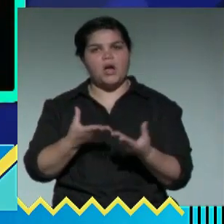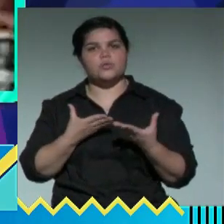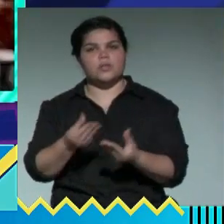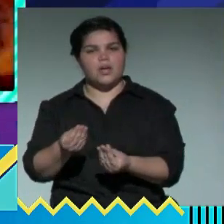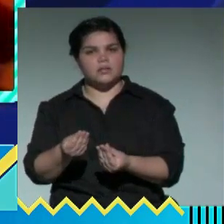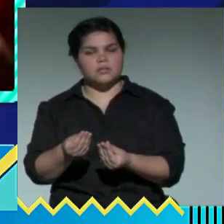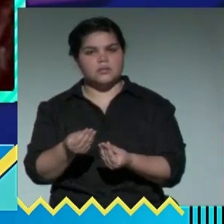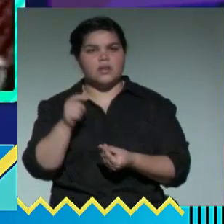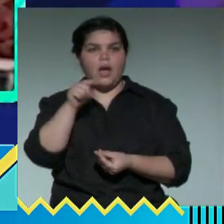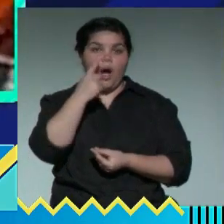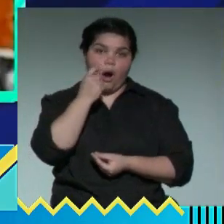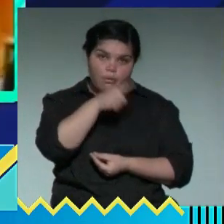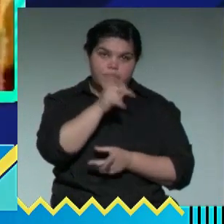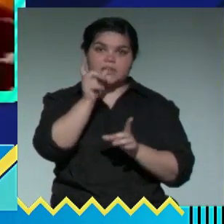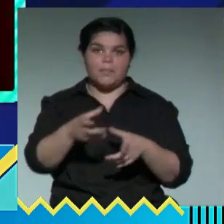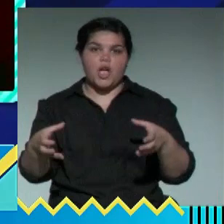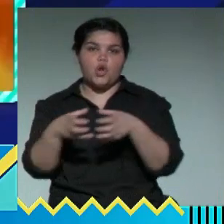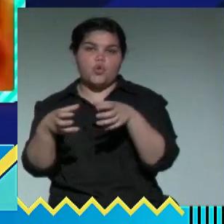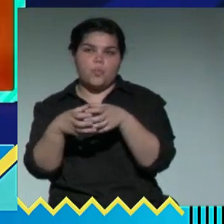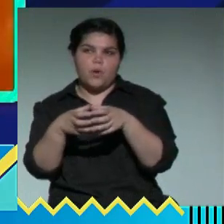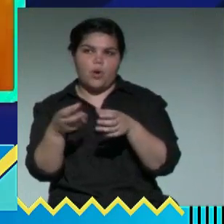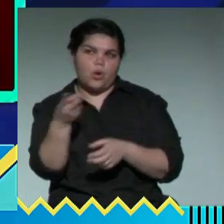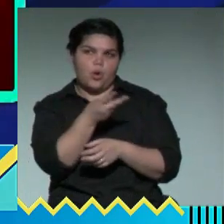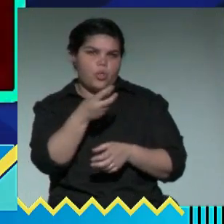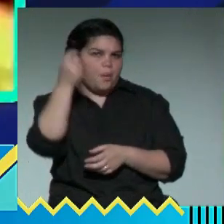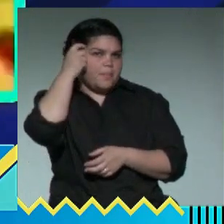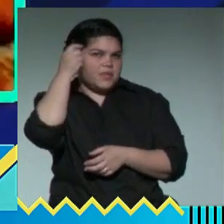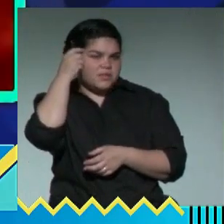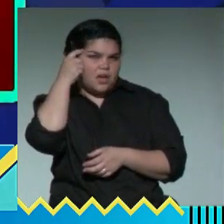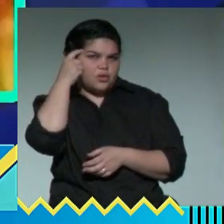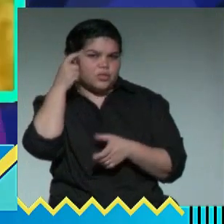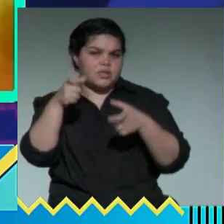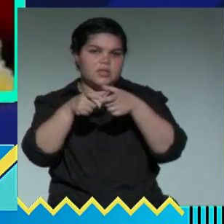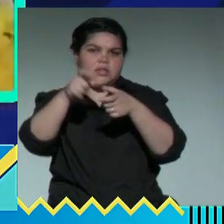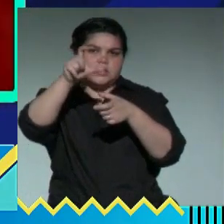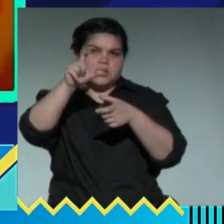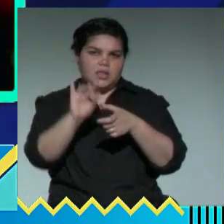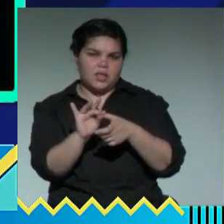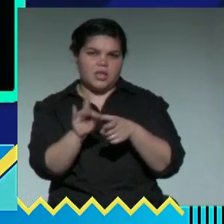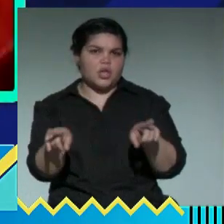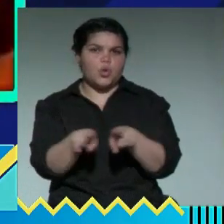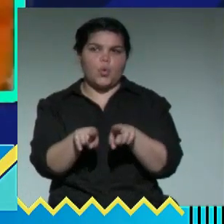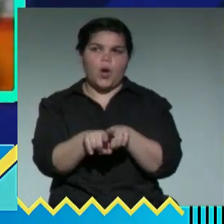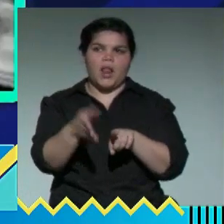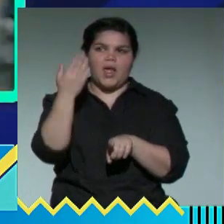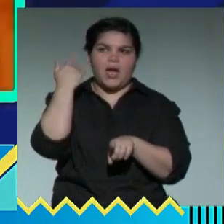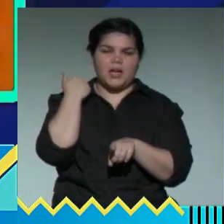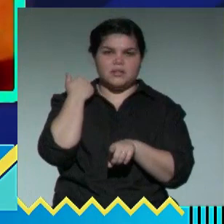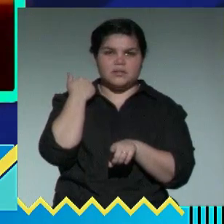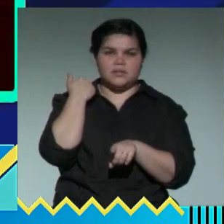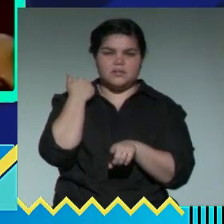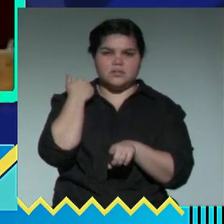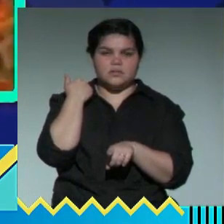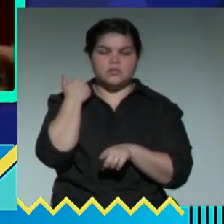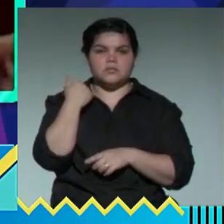Soda. ¿En algún momento con Gustavo pensaron en hacer un disco a dúo, como hicieron en un momento Spinetta y Fito,